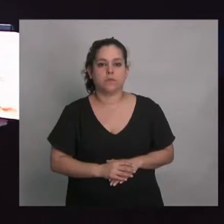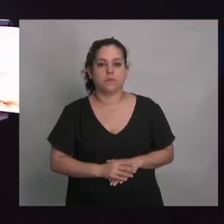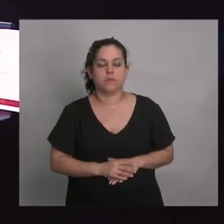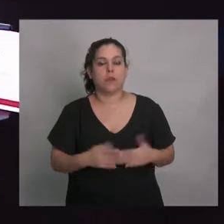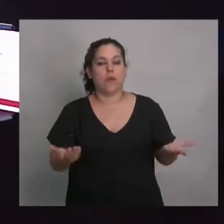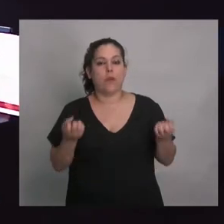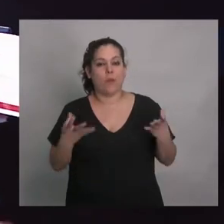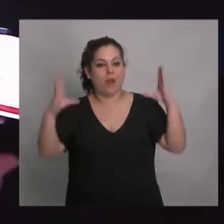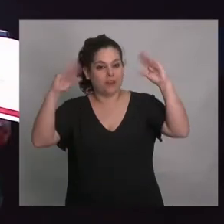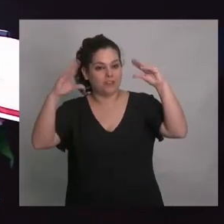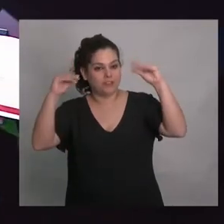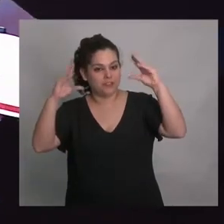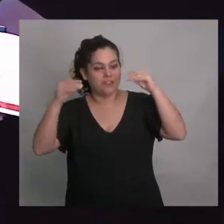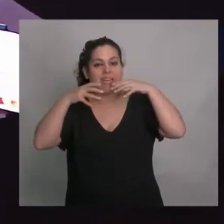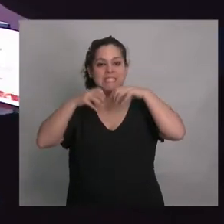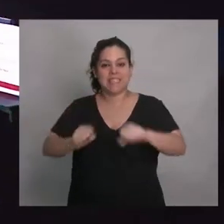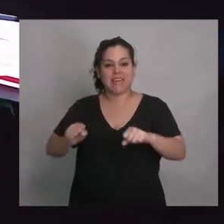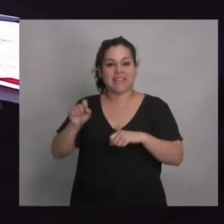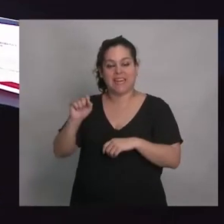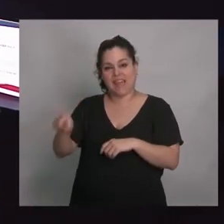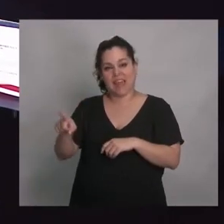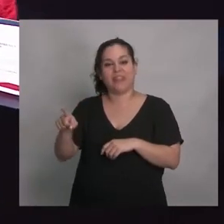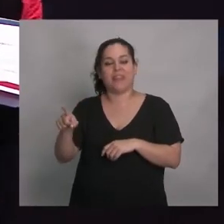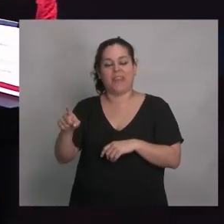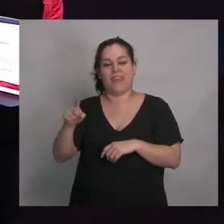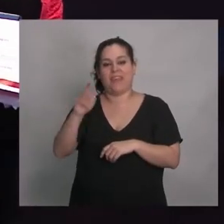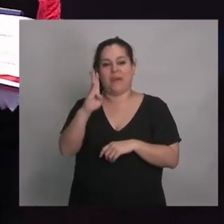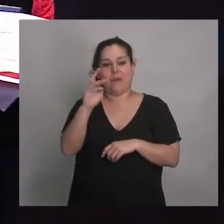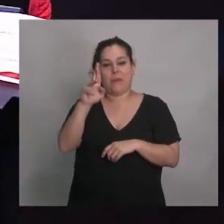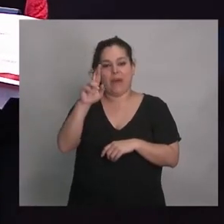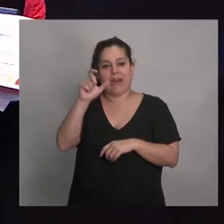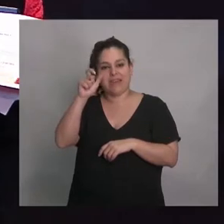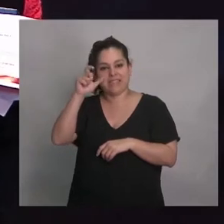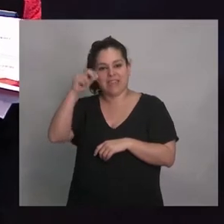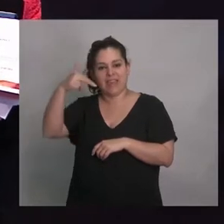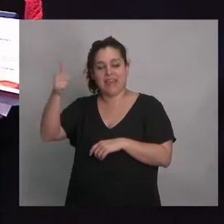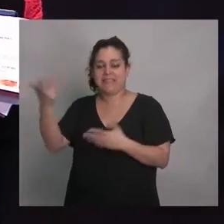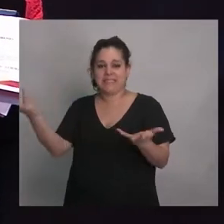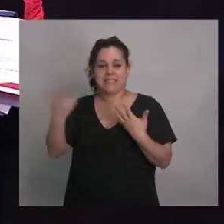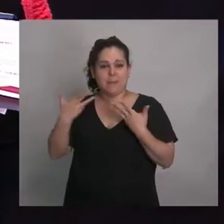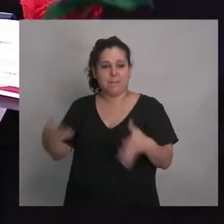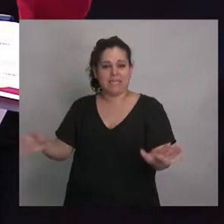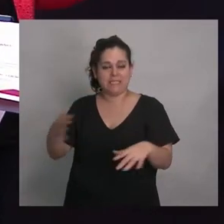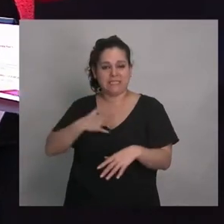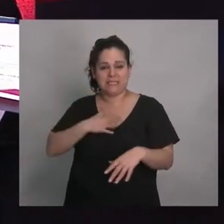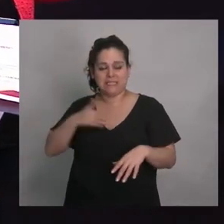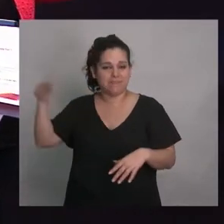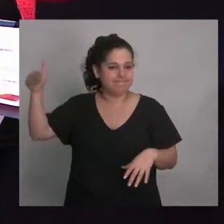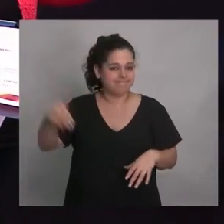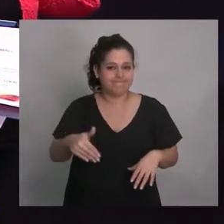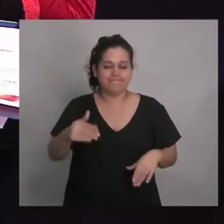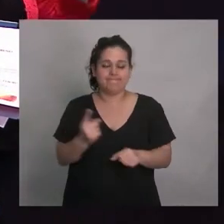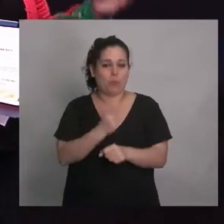buenas noches la secretaria ejecutiva de la cepal alicia bárcena realmente lamenta no haber podido venir a recoger